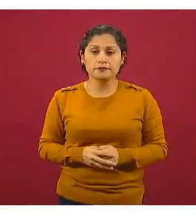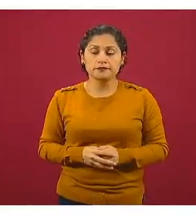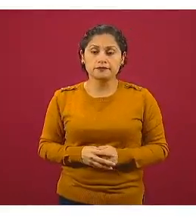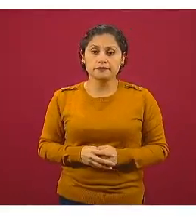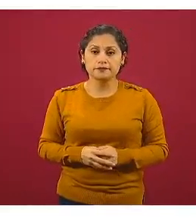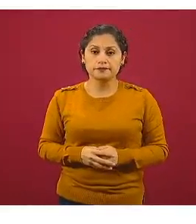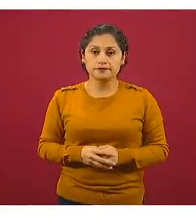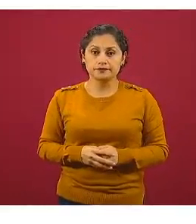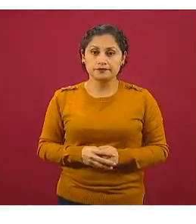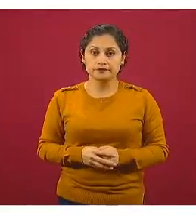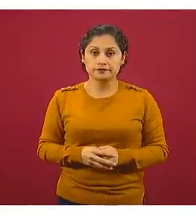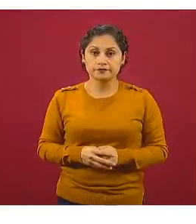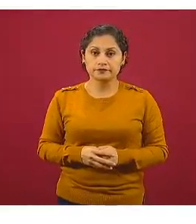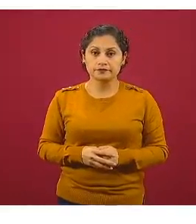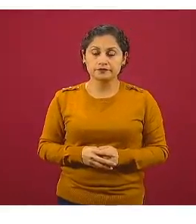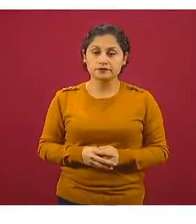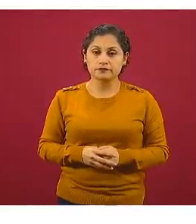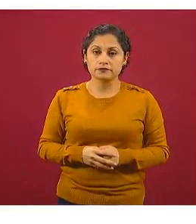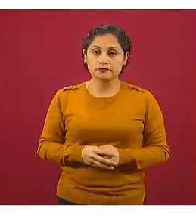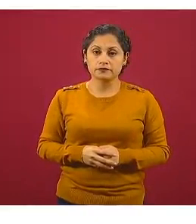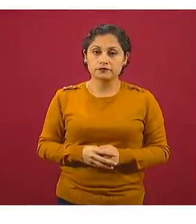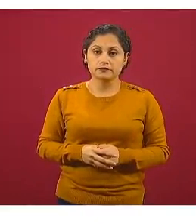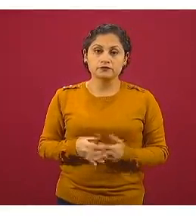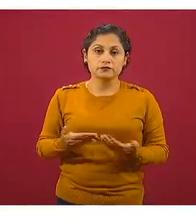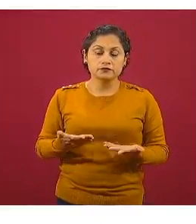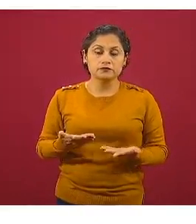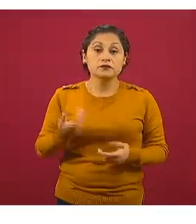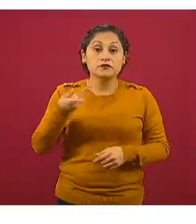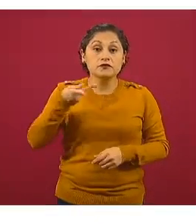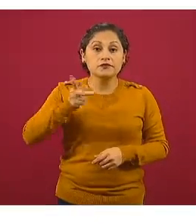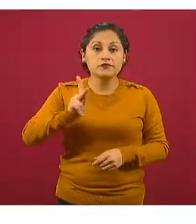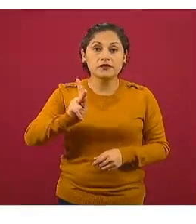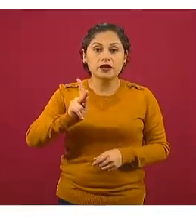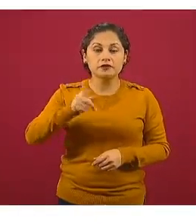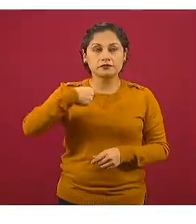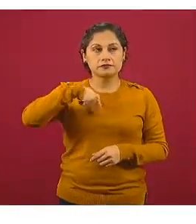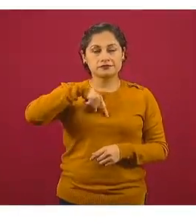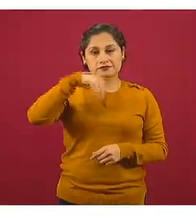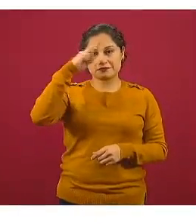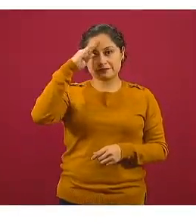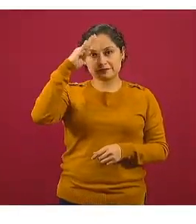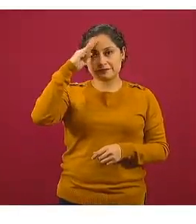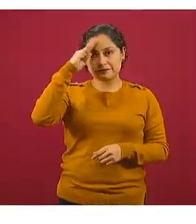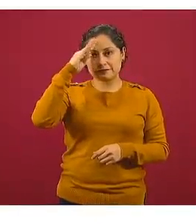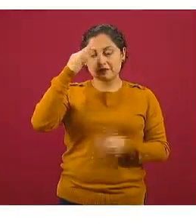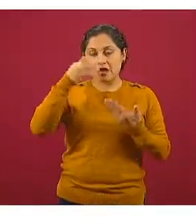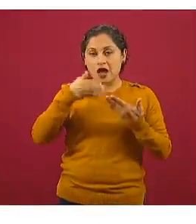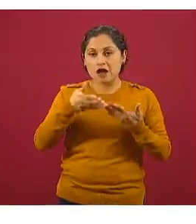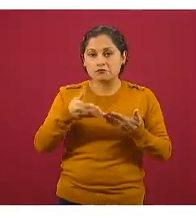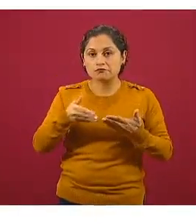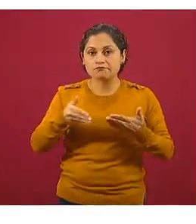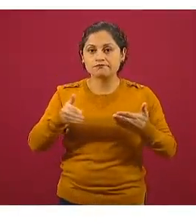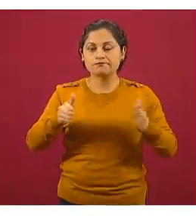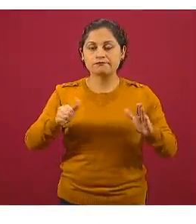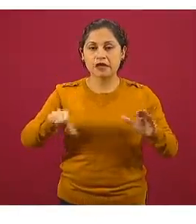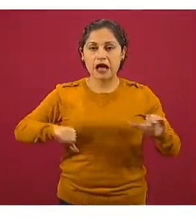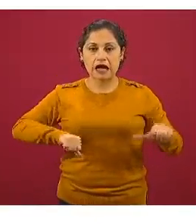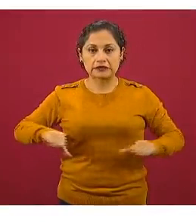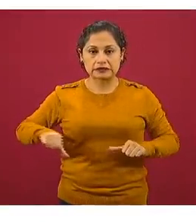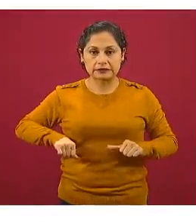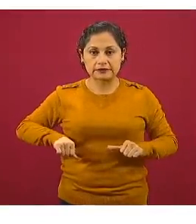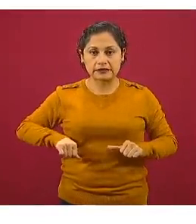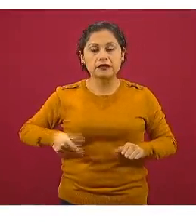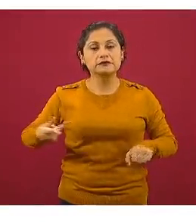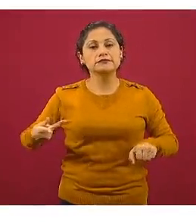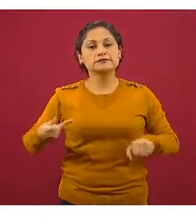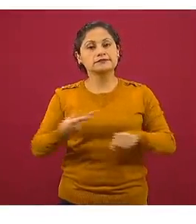dado el elemento crítico es qué va a pasar cuando se empiece a recuperar las actividades en el